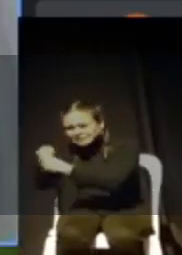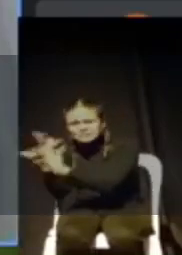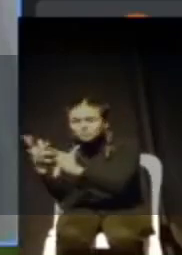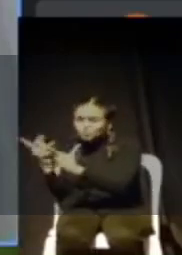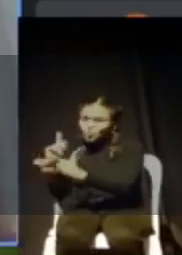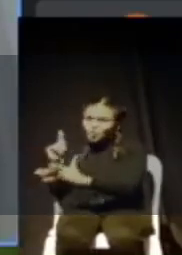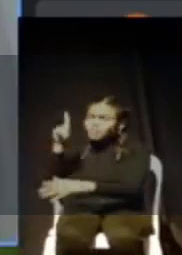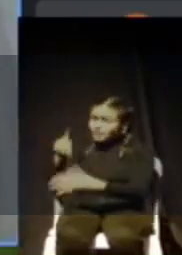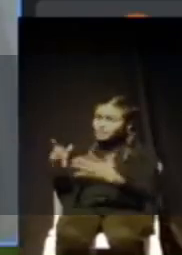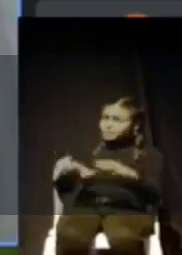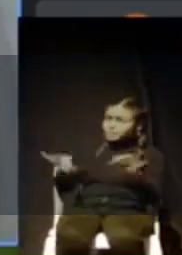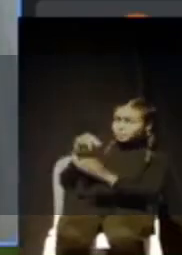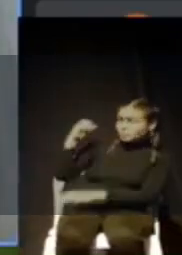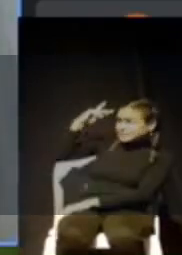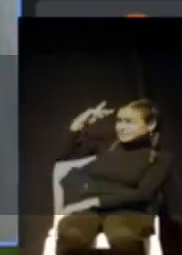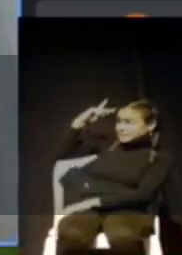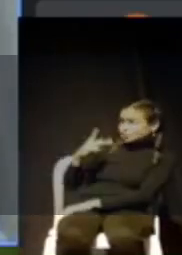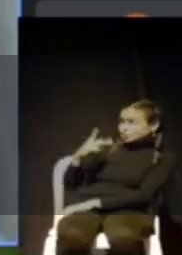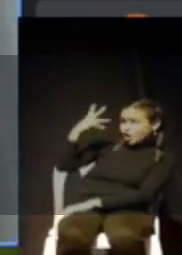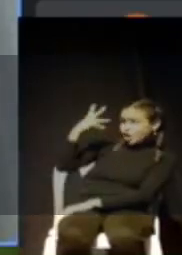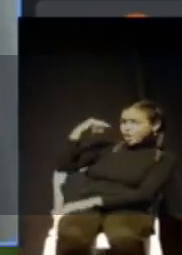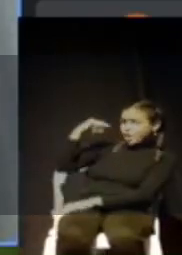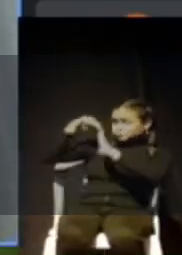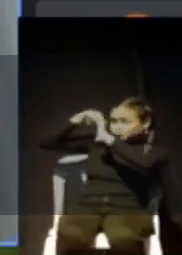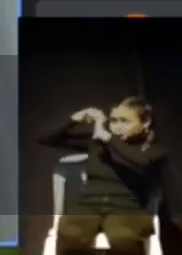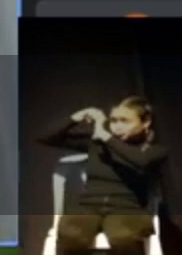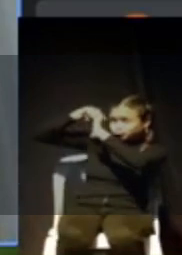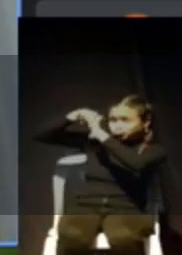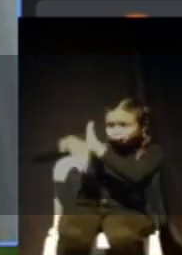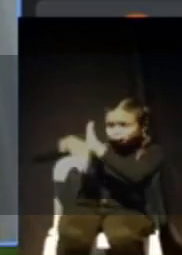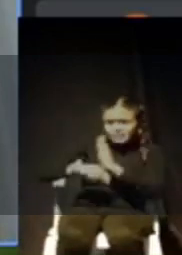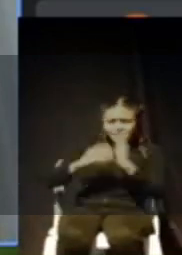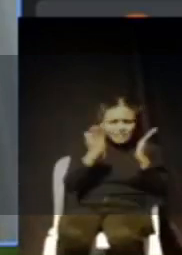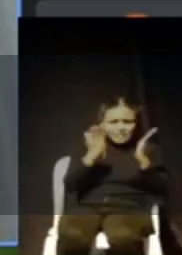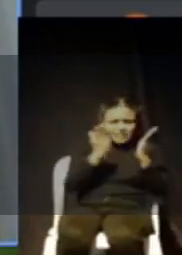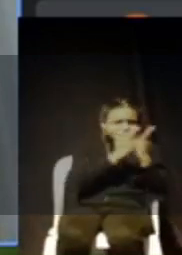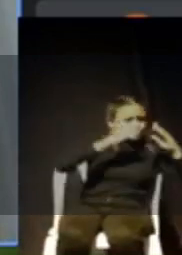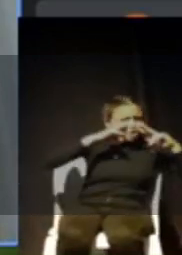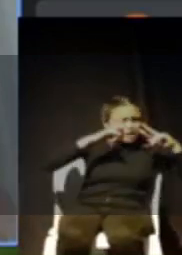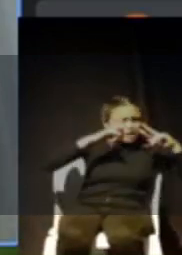historia, profundizar en las epistemologías, pluralizar la escuela,